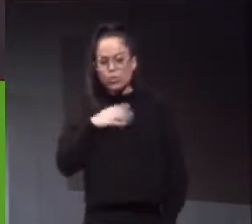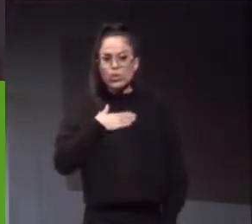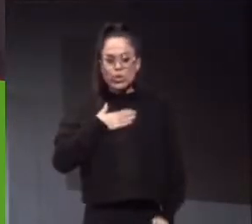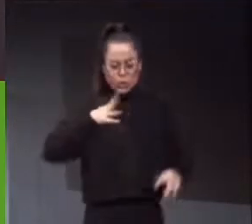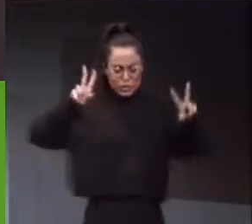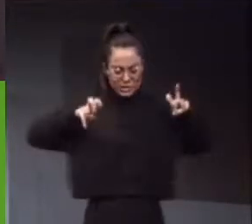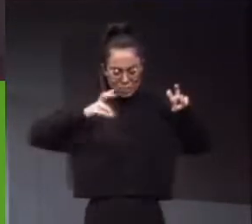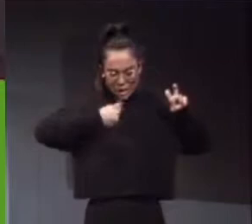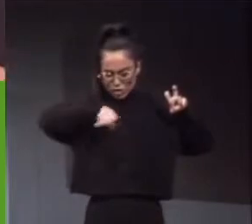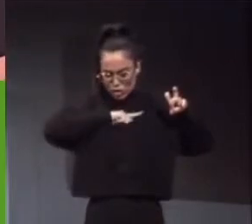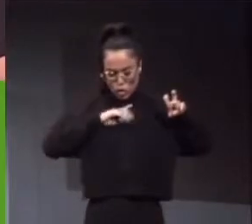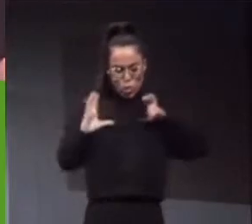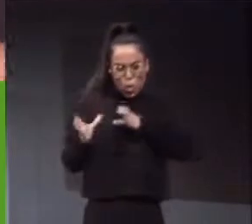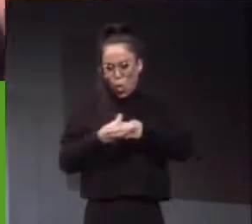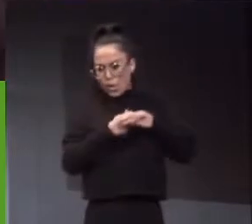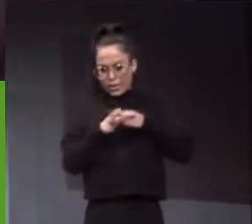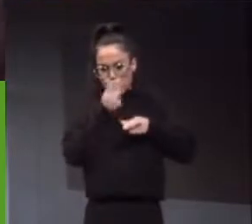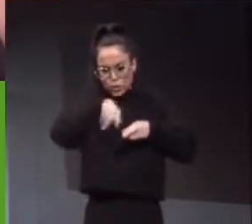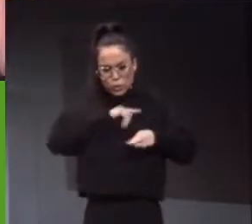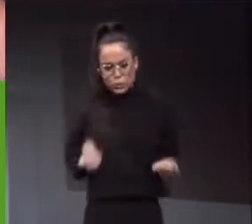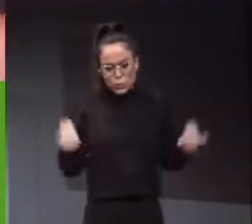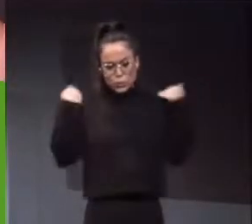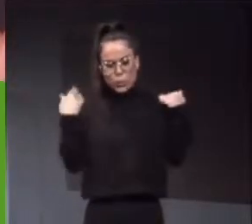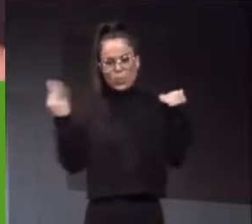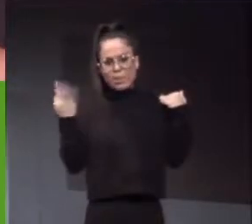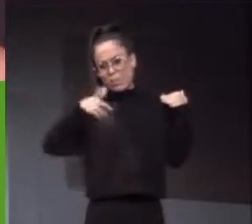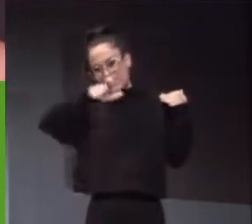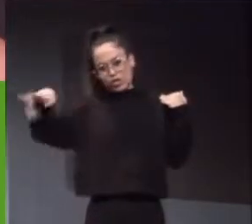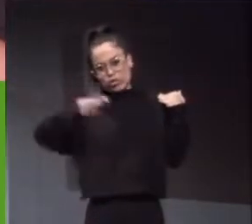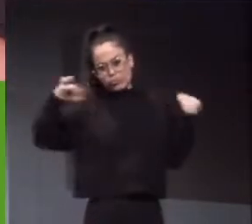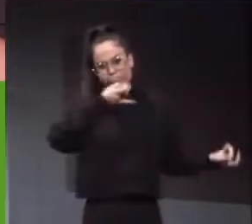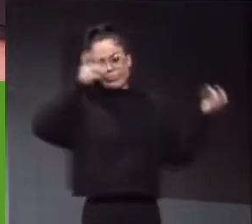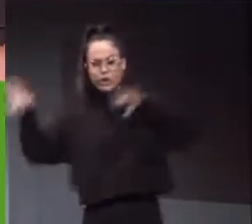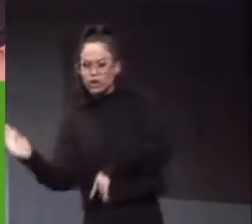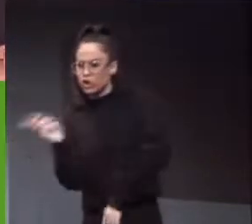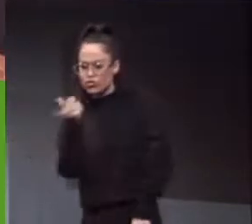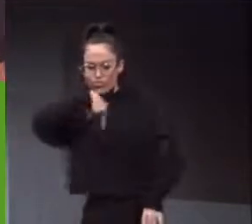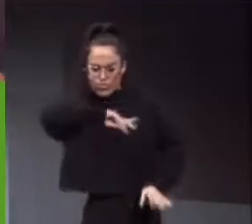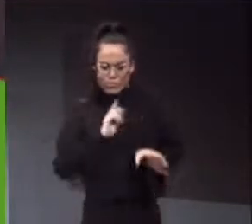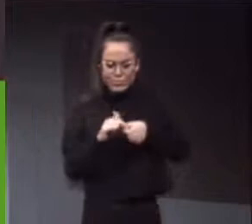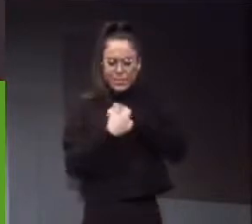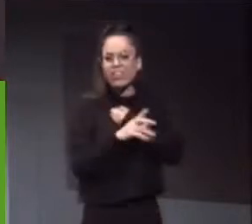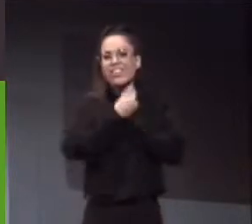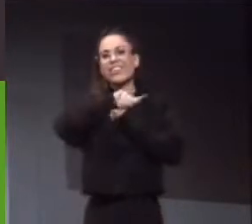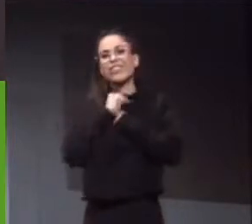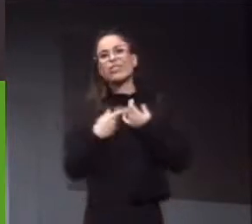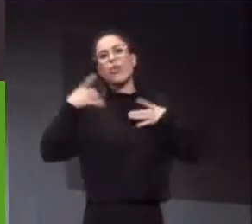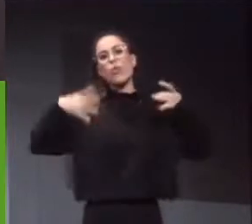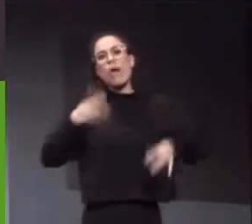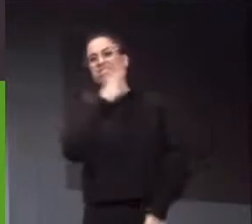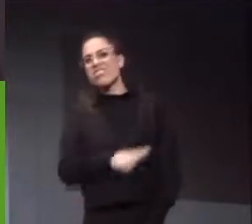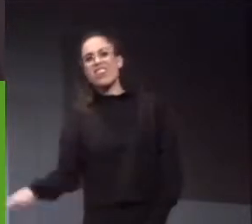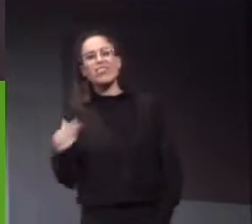de forma colectiva y no tener esta esta infancia eterna de que bueno a